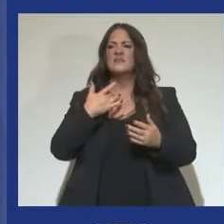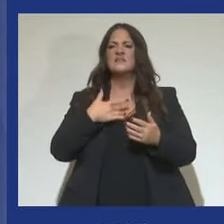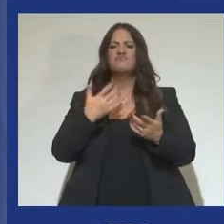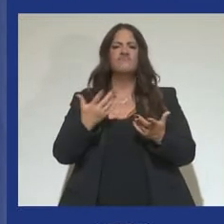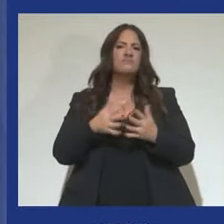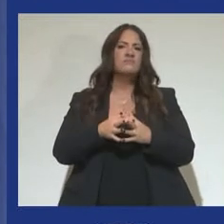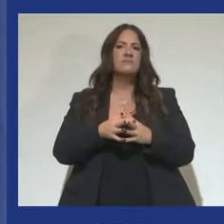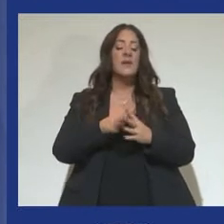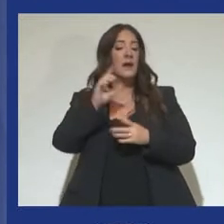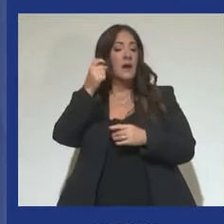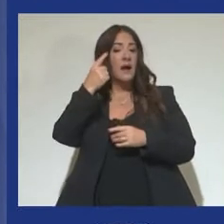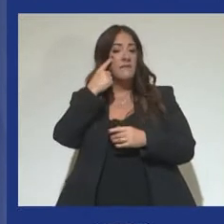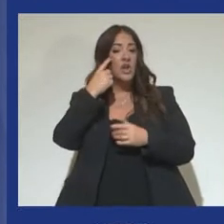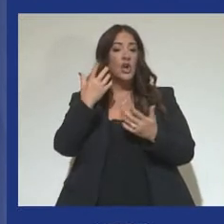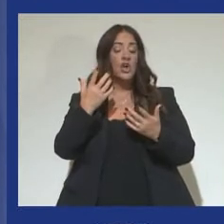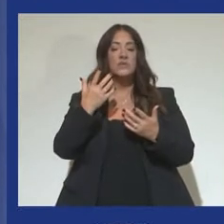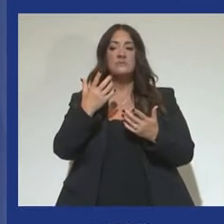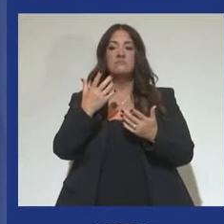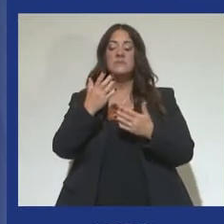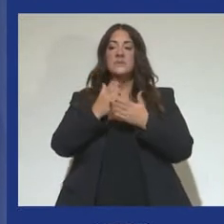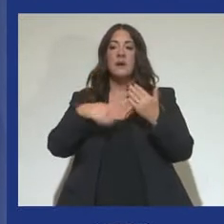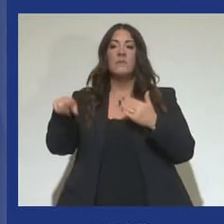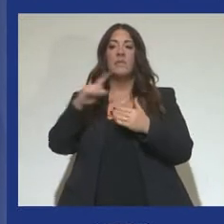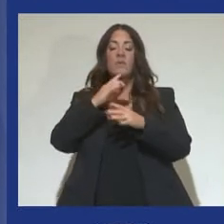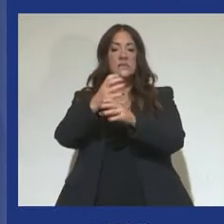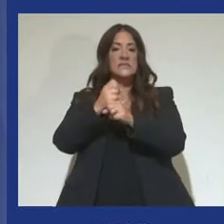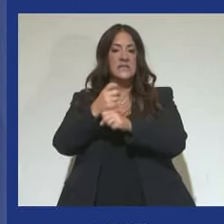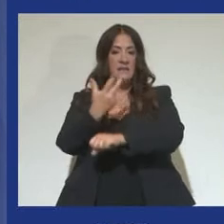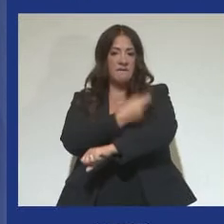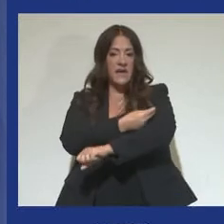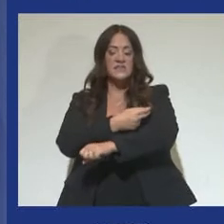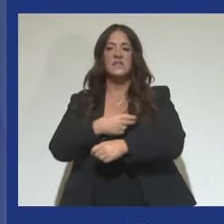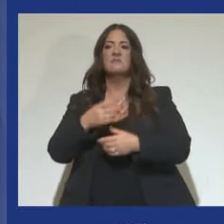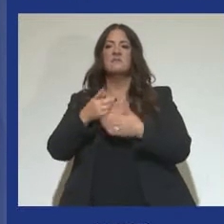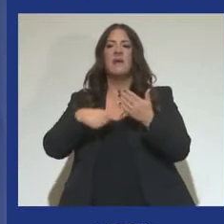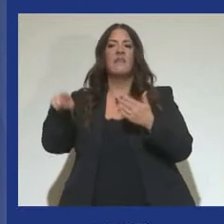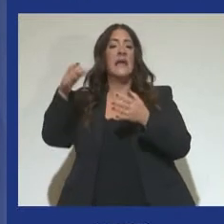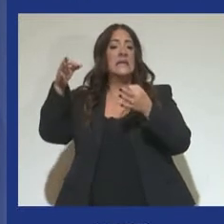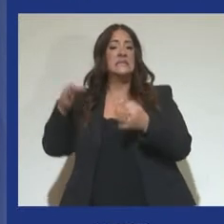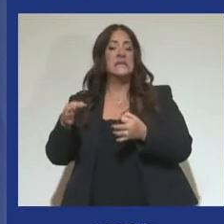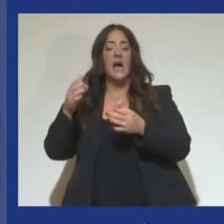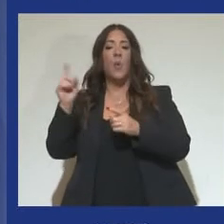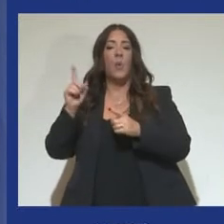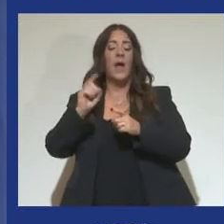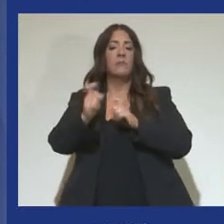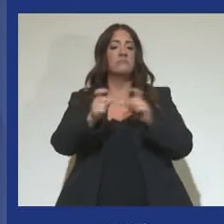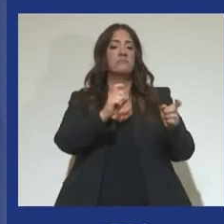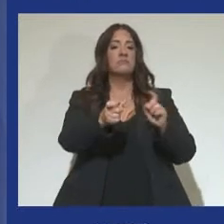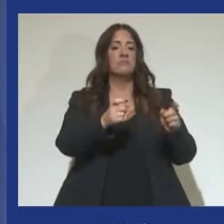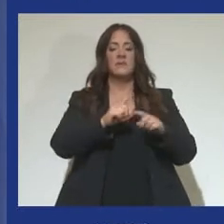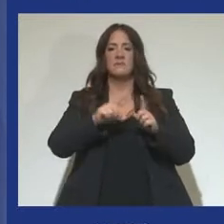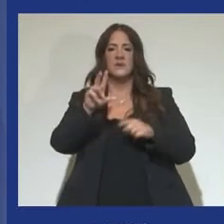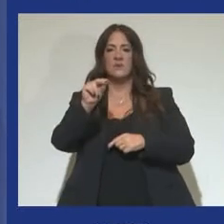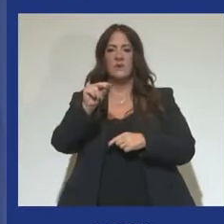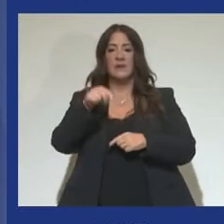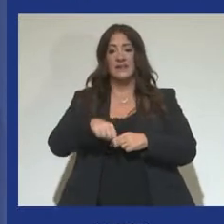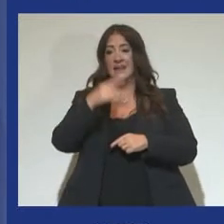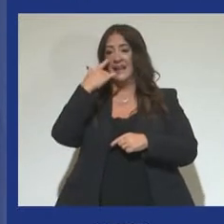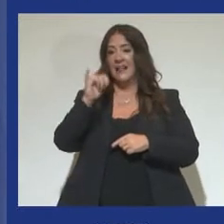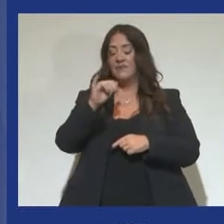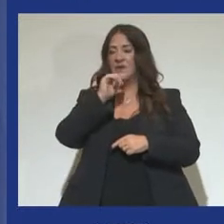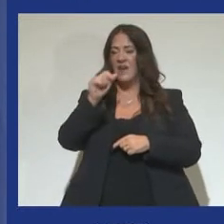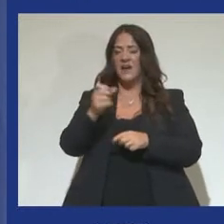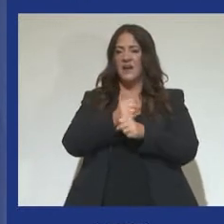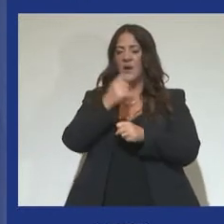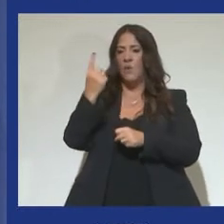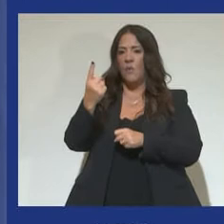interesante creo que hay una sensación de que el gobernador de alguna manera recibe las vacunas y que el gobernador decida dónde van el estado de california no ha recibido